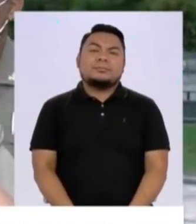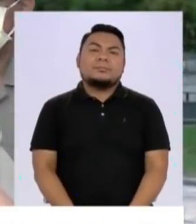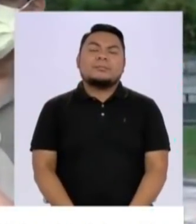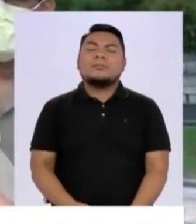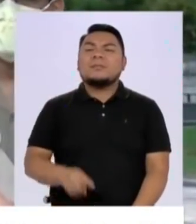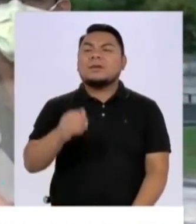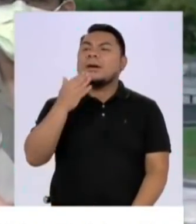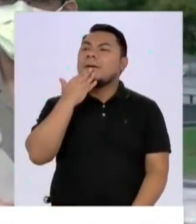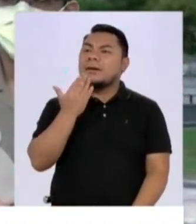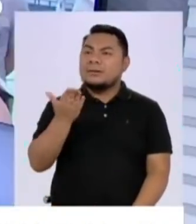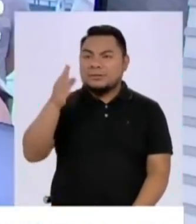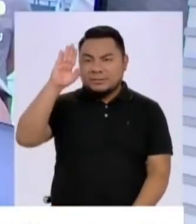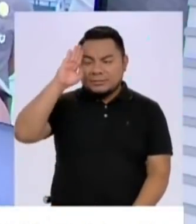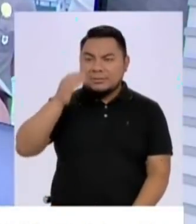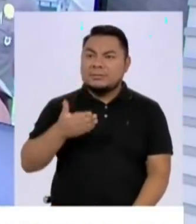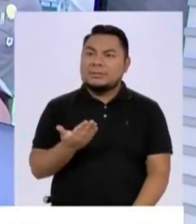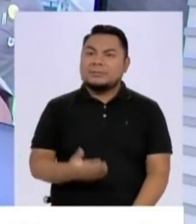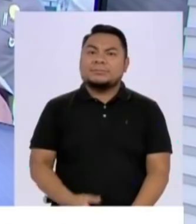Gracias, general.